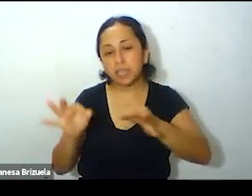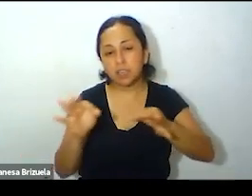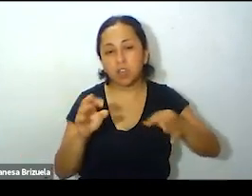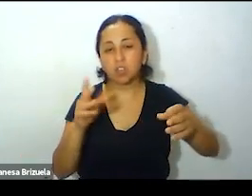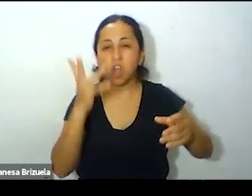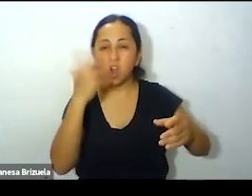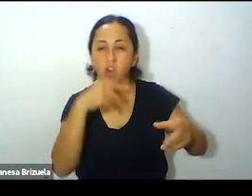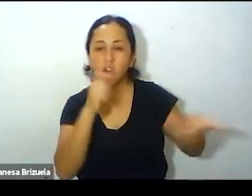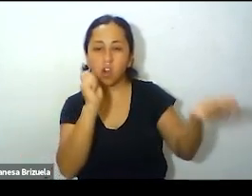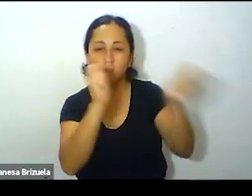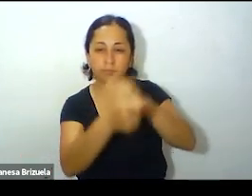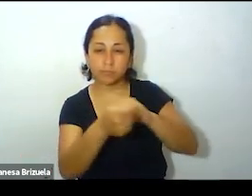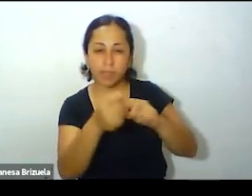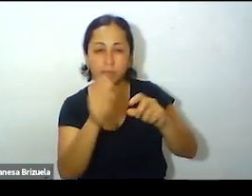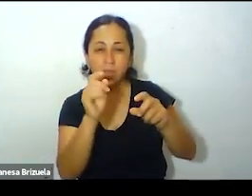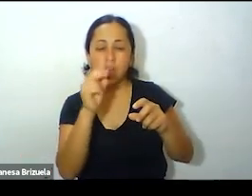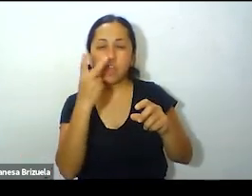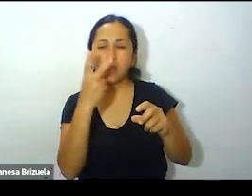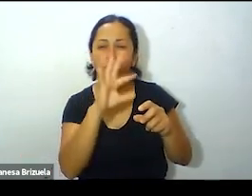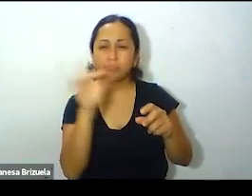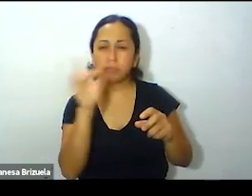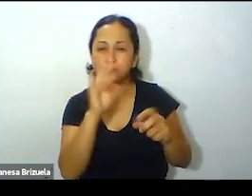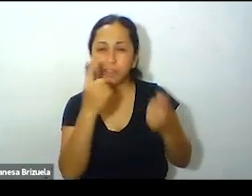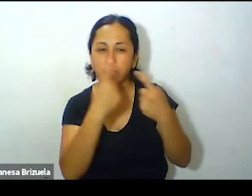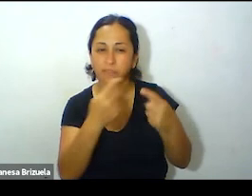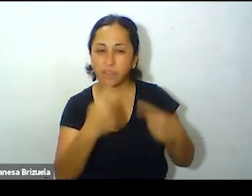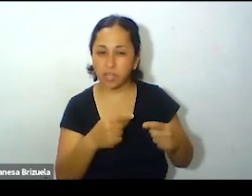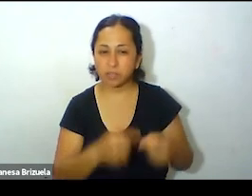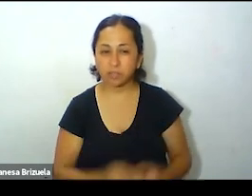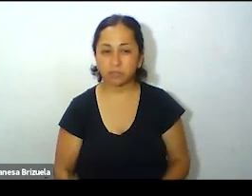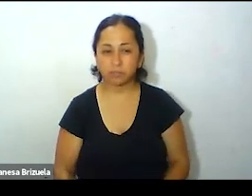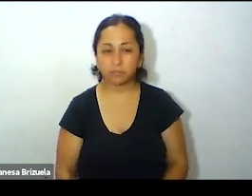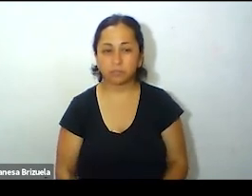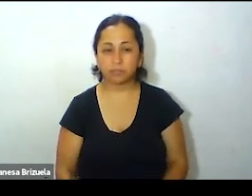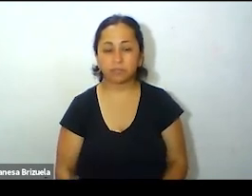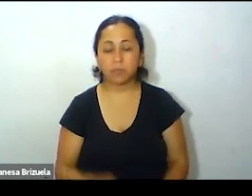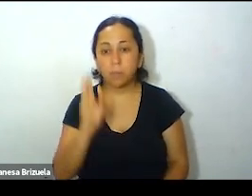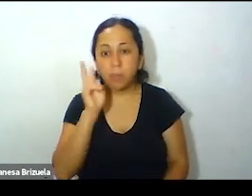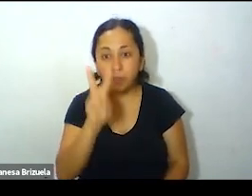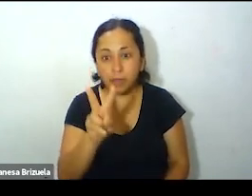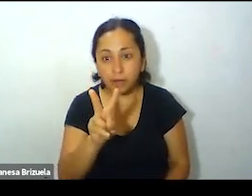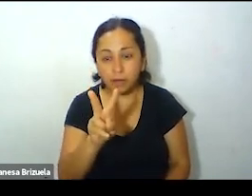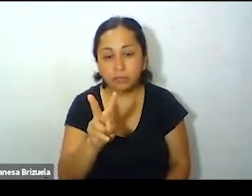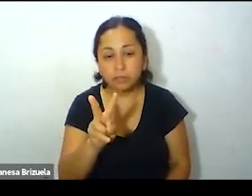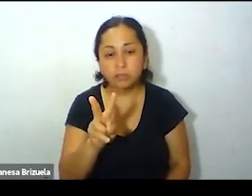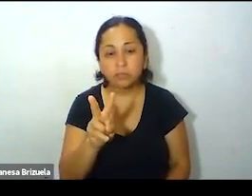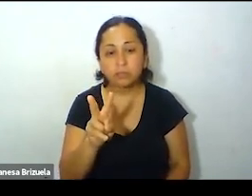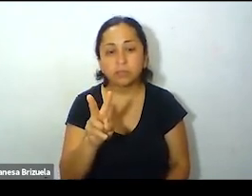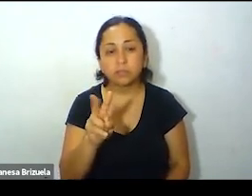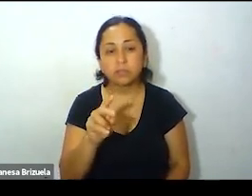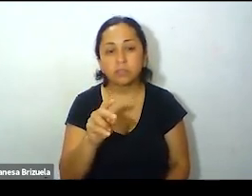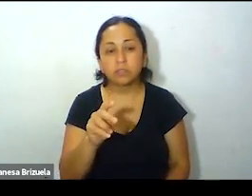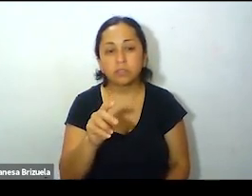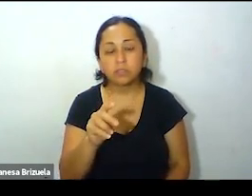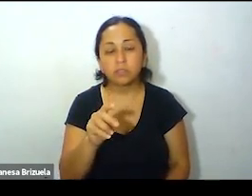edité, le cambié algunos colores y elegí 2 tipografías o 3. Si se fijan,